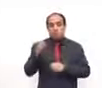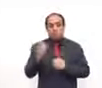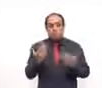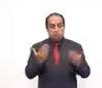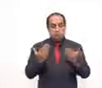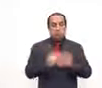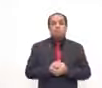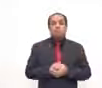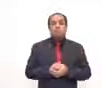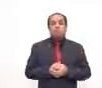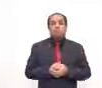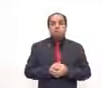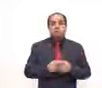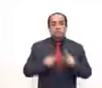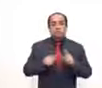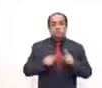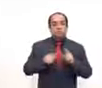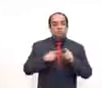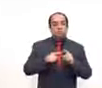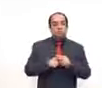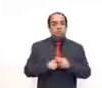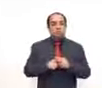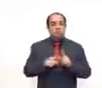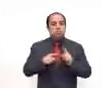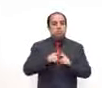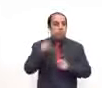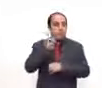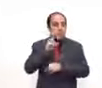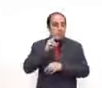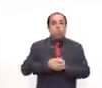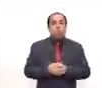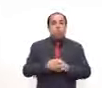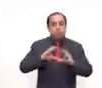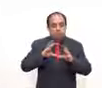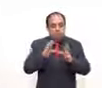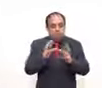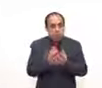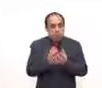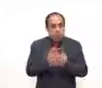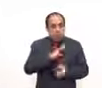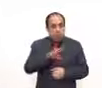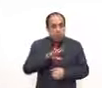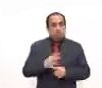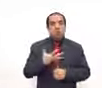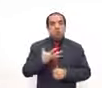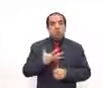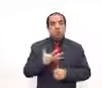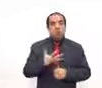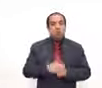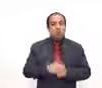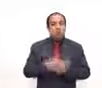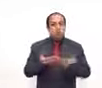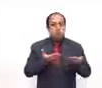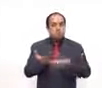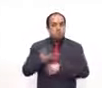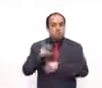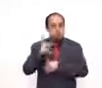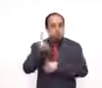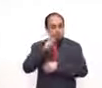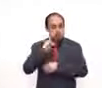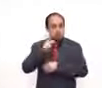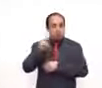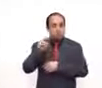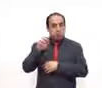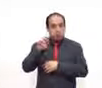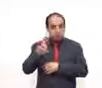tasa de positividad global, ya de las pruebas de antígenos y PCR, recuerden, el último dato se ajusta un poco conforme van llegando pruebas PCR, pero estamos hablando de